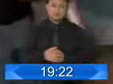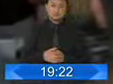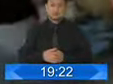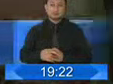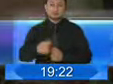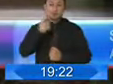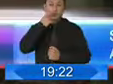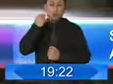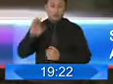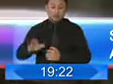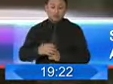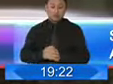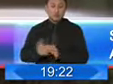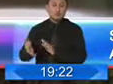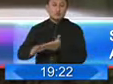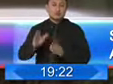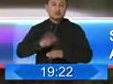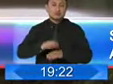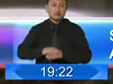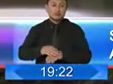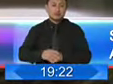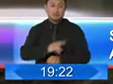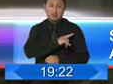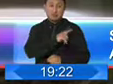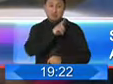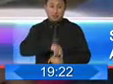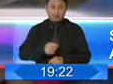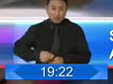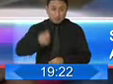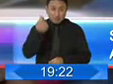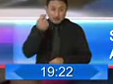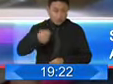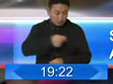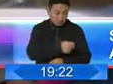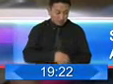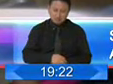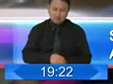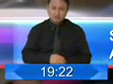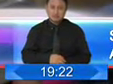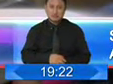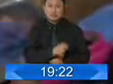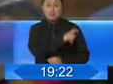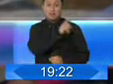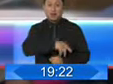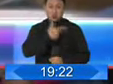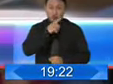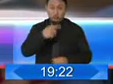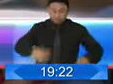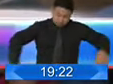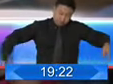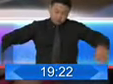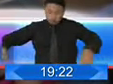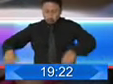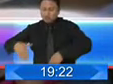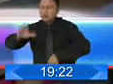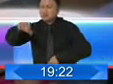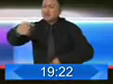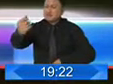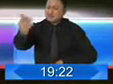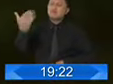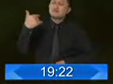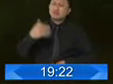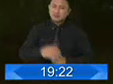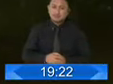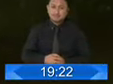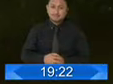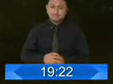mayor fue asesinado por no dar dinero a su verdugo. Siempre que se ponía borracho, él venía aquí a pedirle plata, así. La